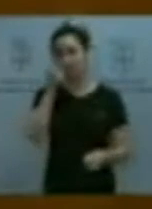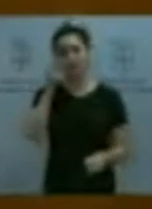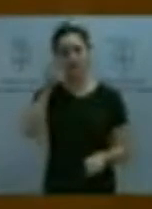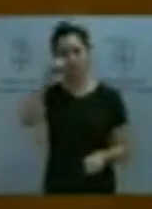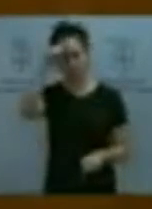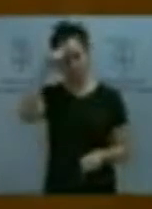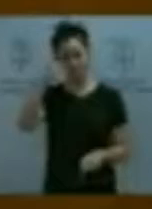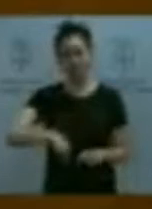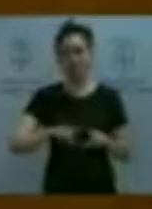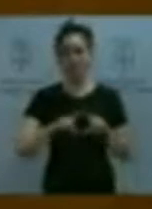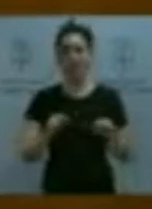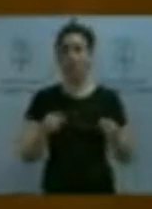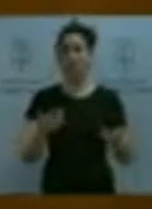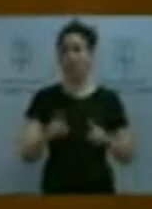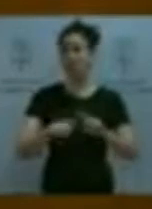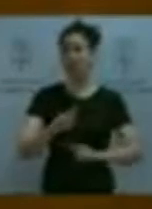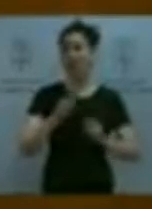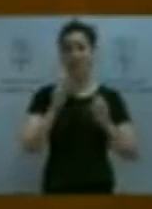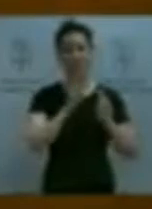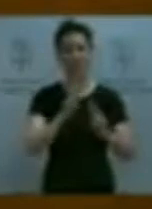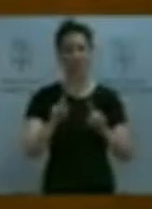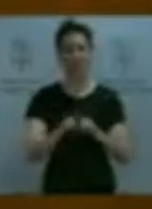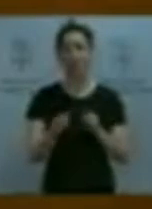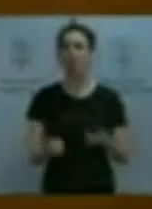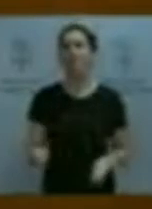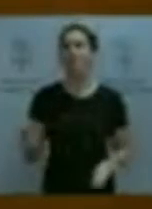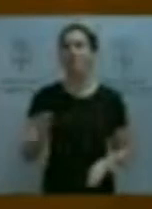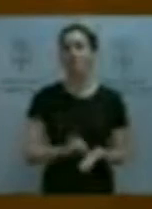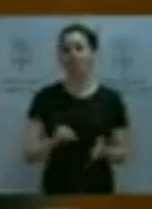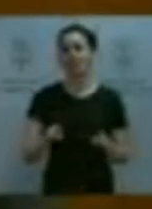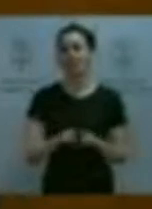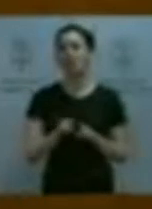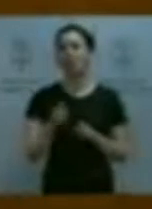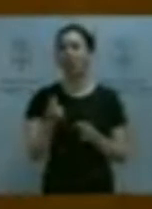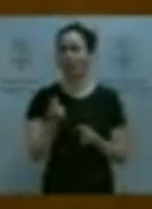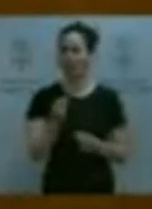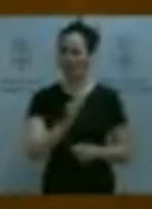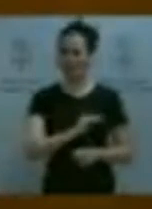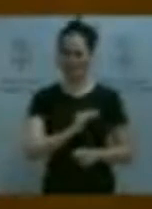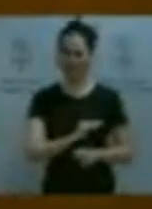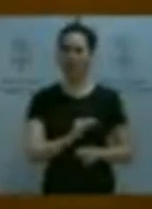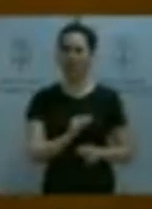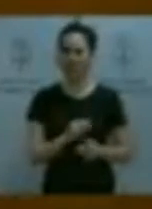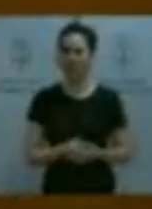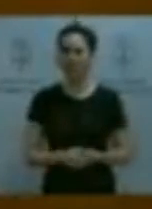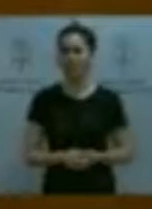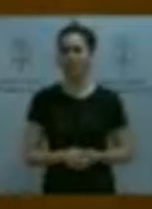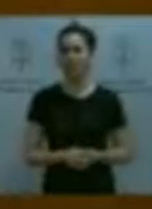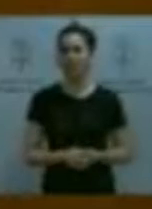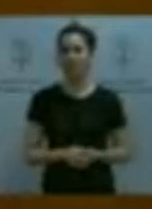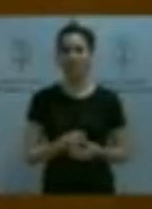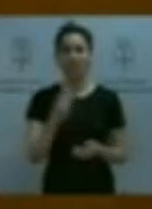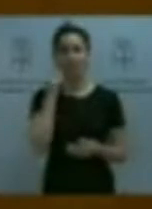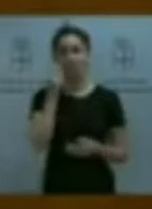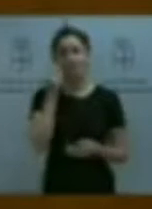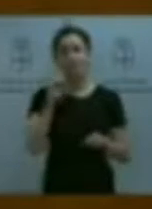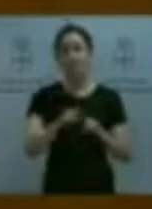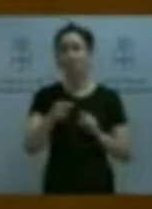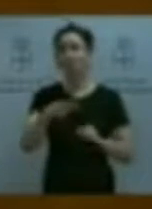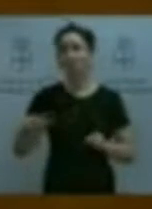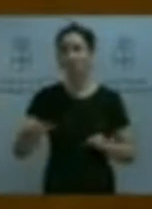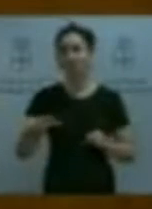valor añadido, que el viajero deja bastante más dinero que la media. No me extraña que los resultados que le voy a anunciar al final sean los que son. Mire,